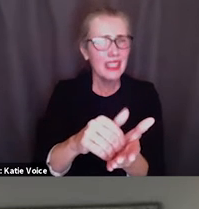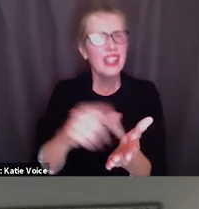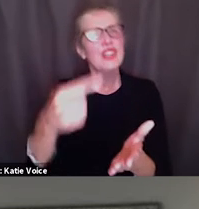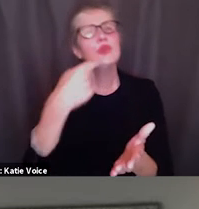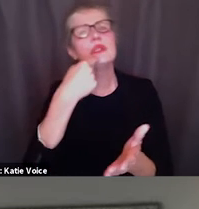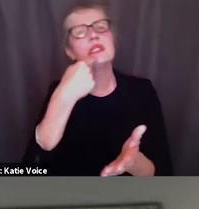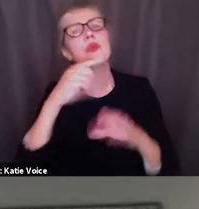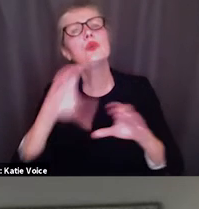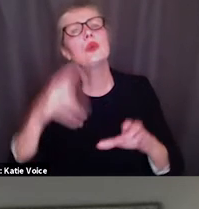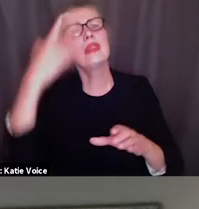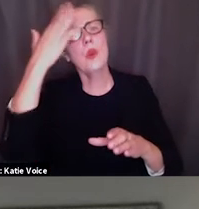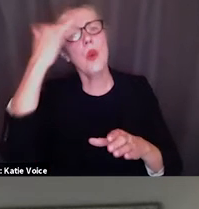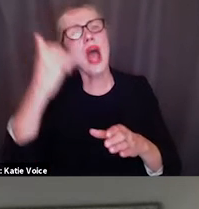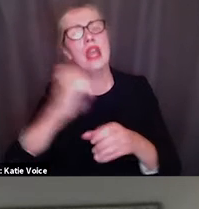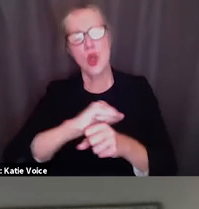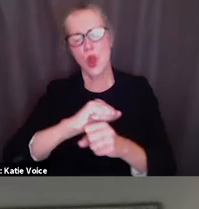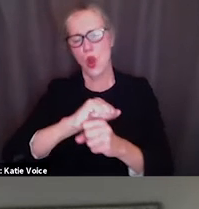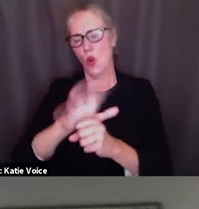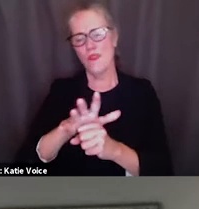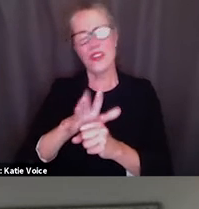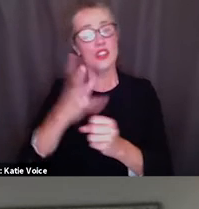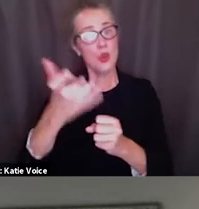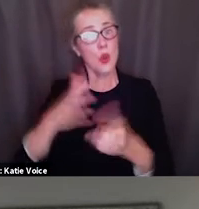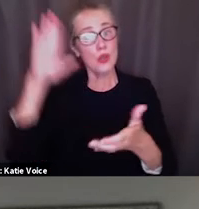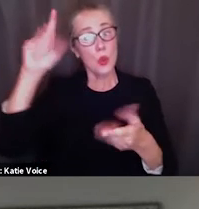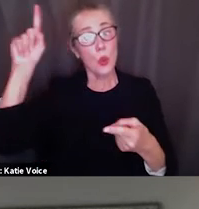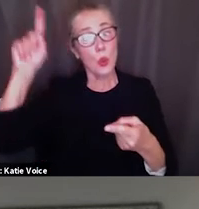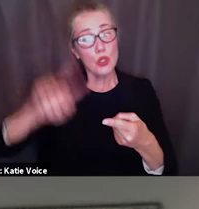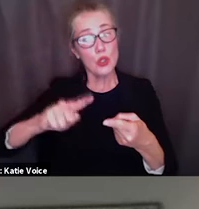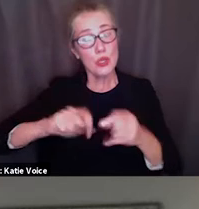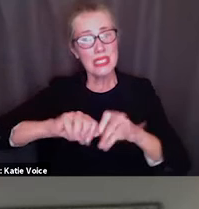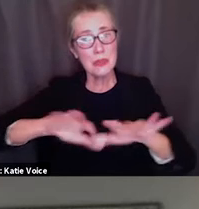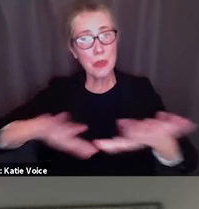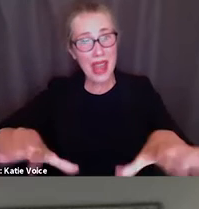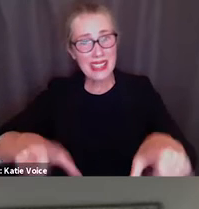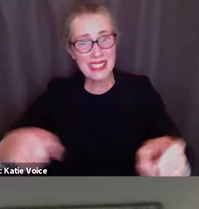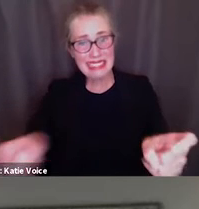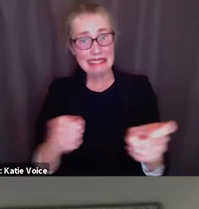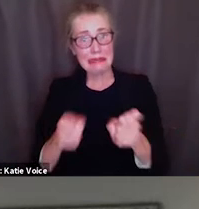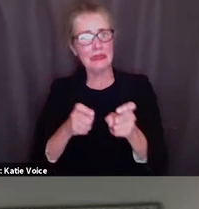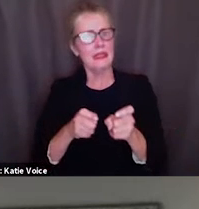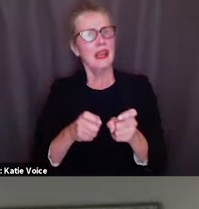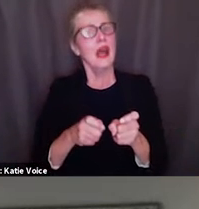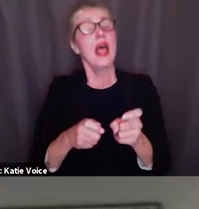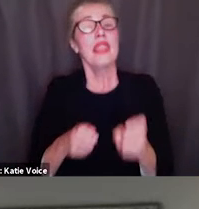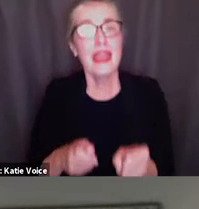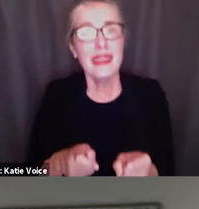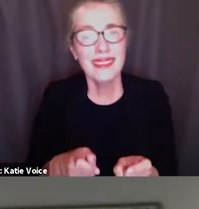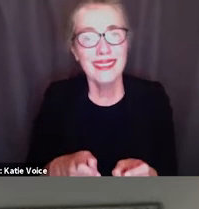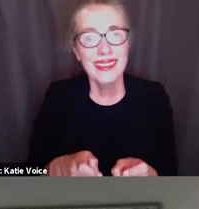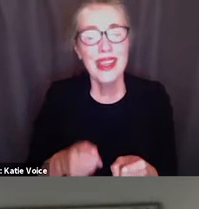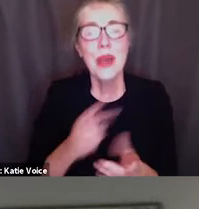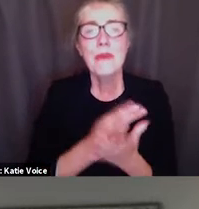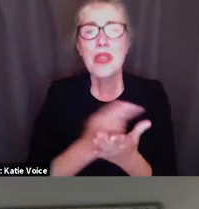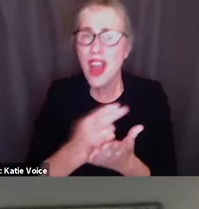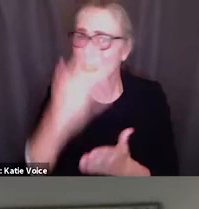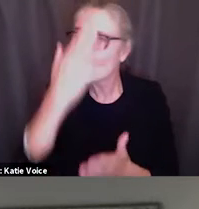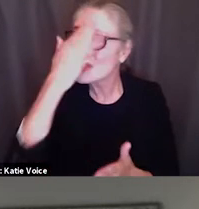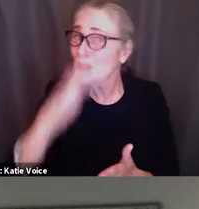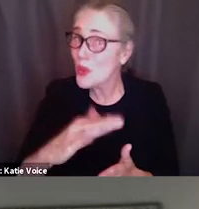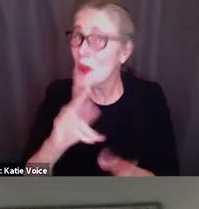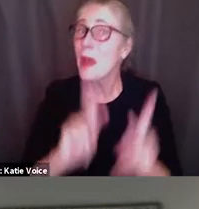que eso es para prevenir la propagación. Sean honestos y reconozcan que las personas